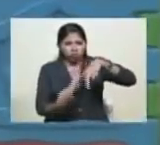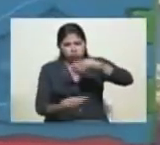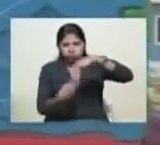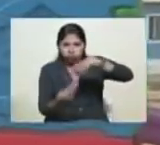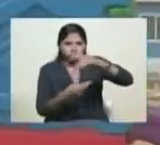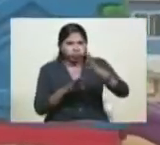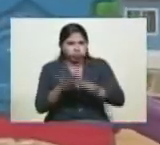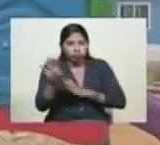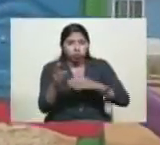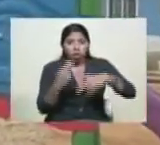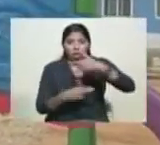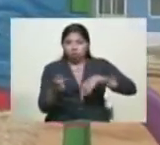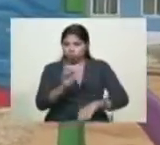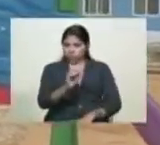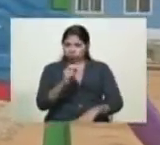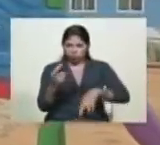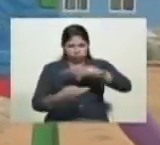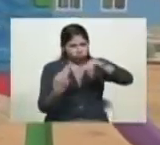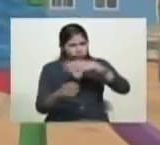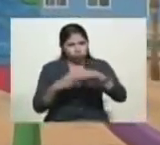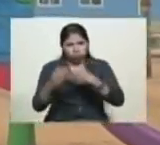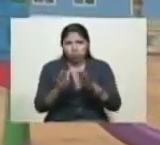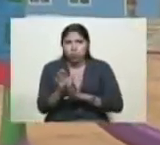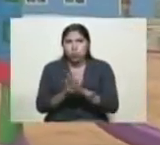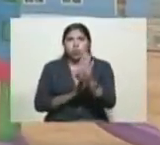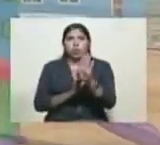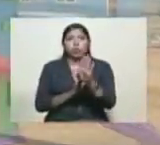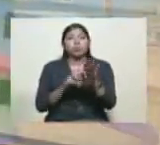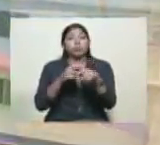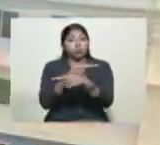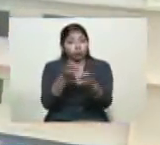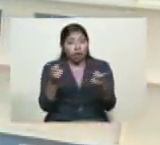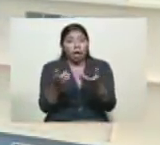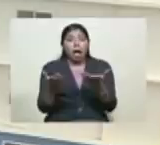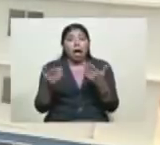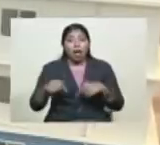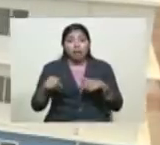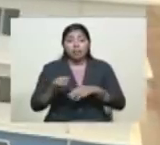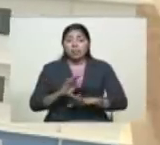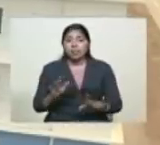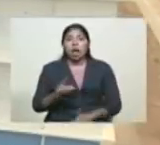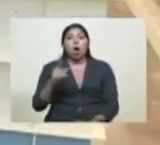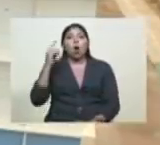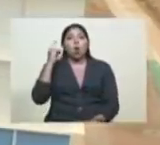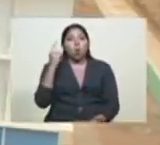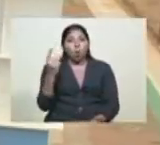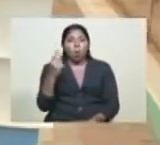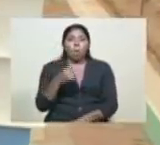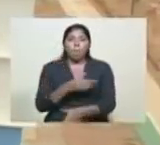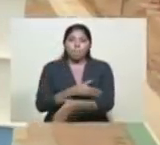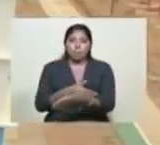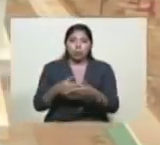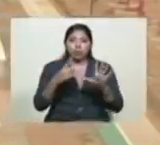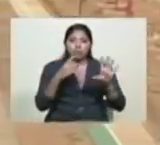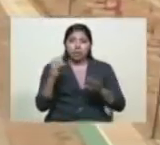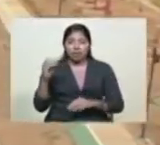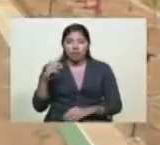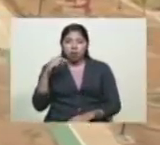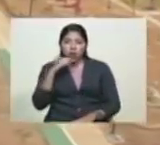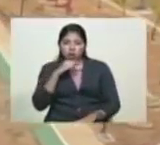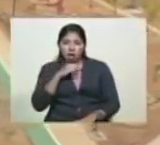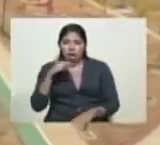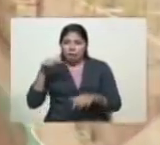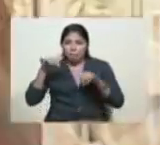hemos, ante toda adversidad, avanzado, usted entregó aquí el hito 1.600.000 en el mes de octubre. Se